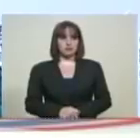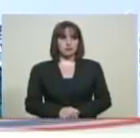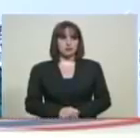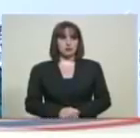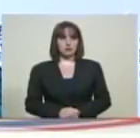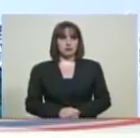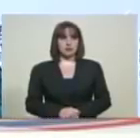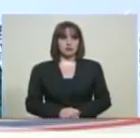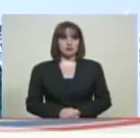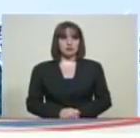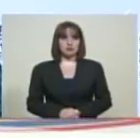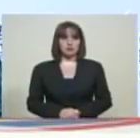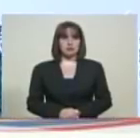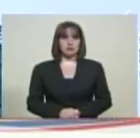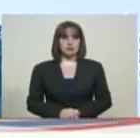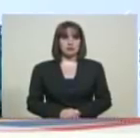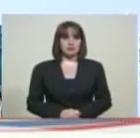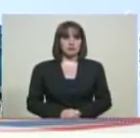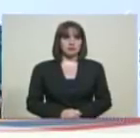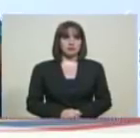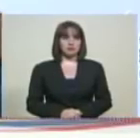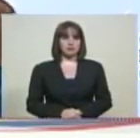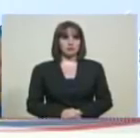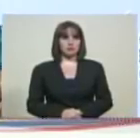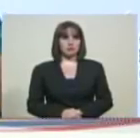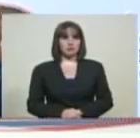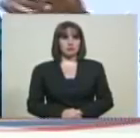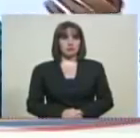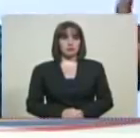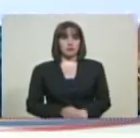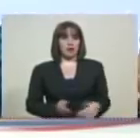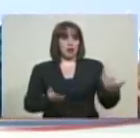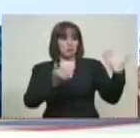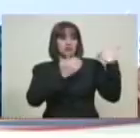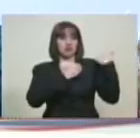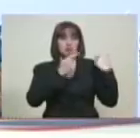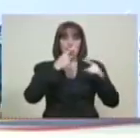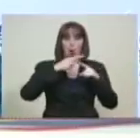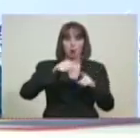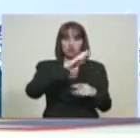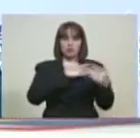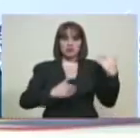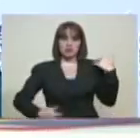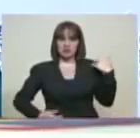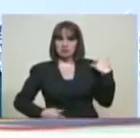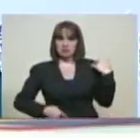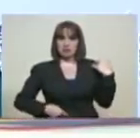momento en su momento recayó en rafael caldera la guerra era camping